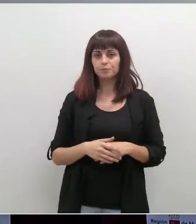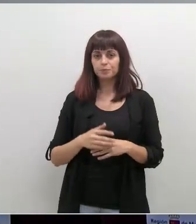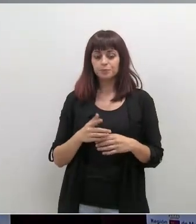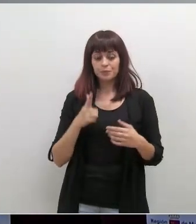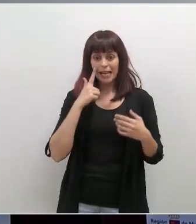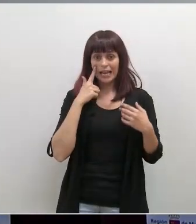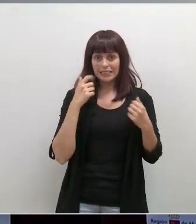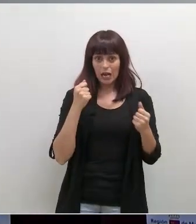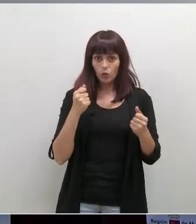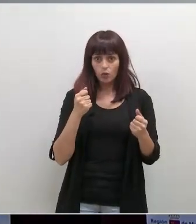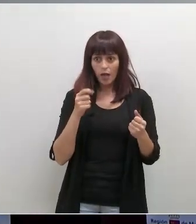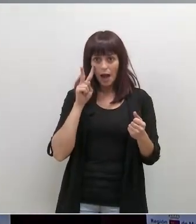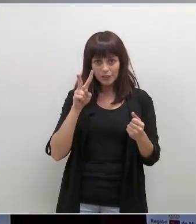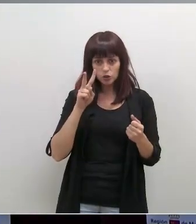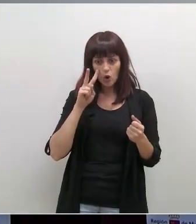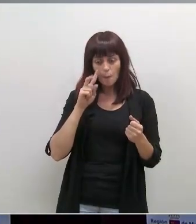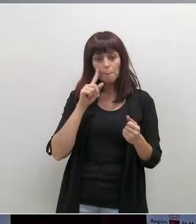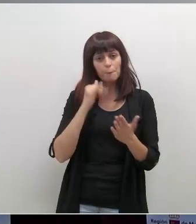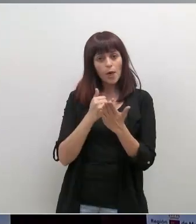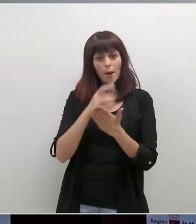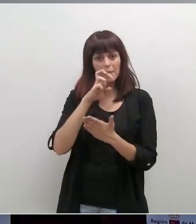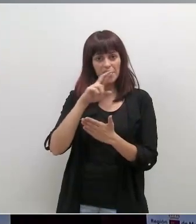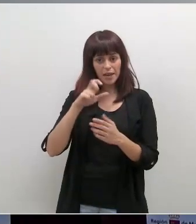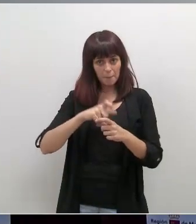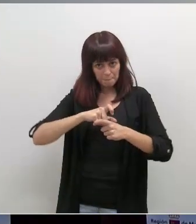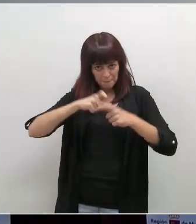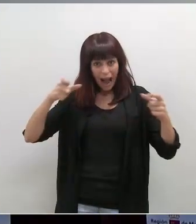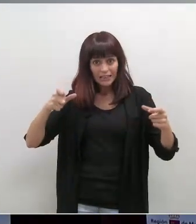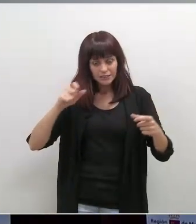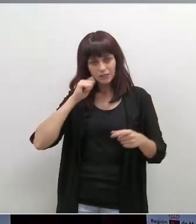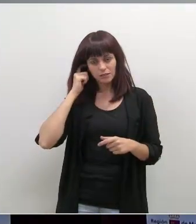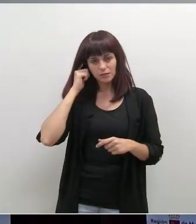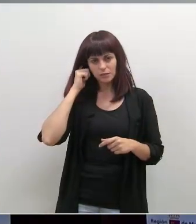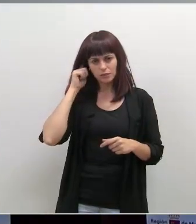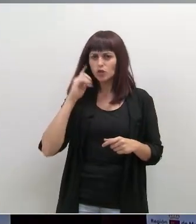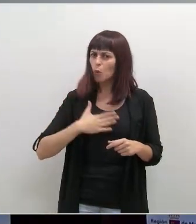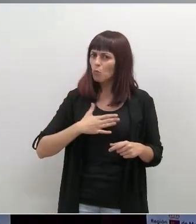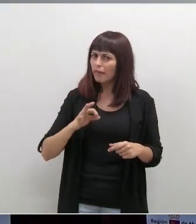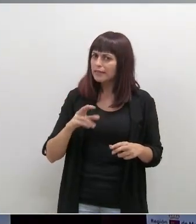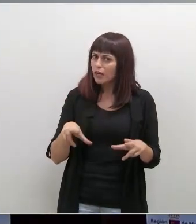días un aumento de solicitudes de pruebas PCR? Y si de ser así, ¿se podrían atribuir a parte de la